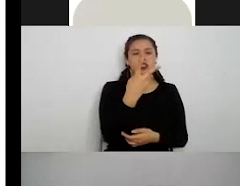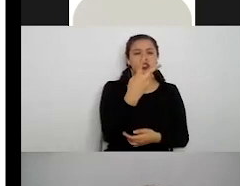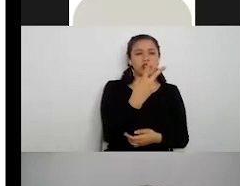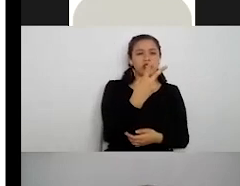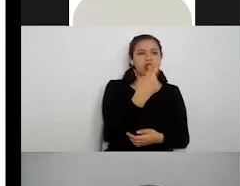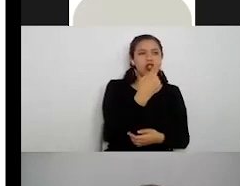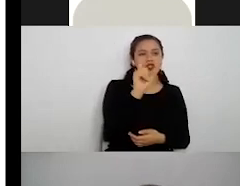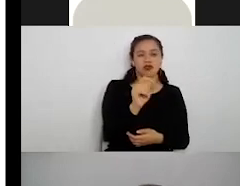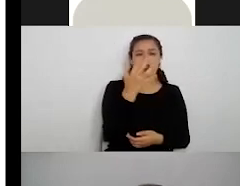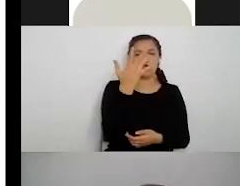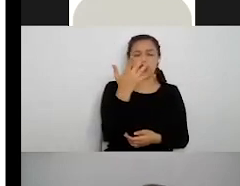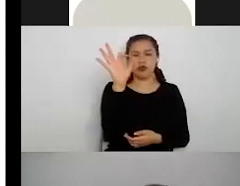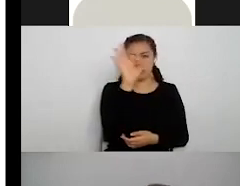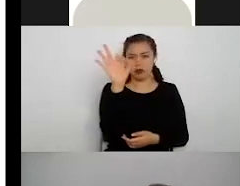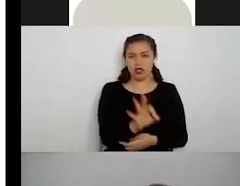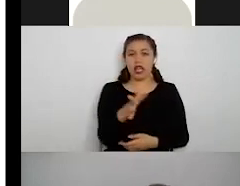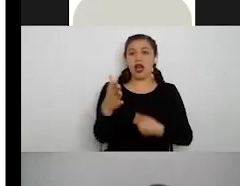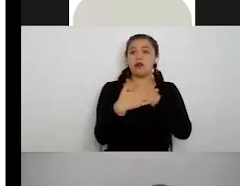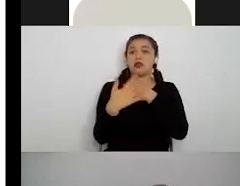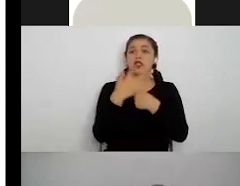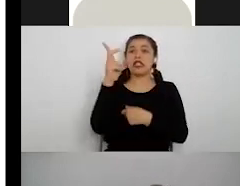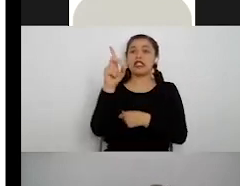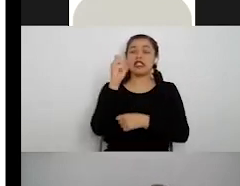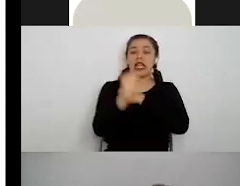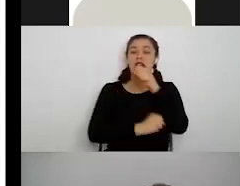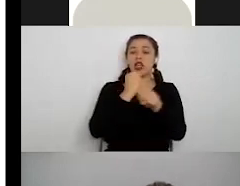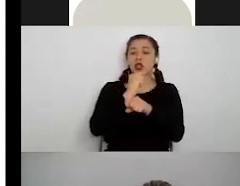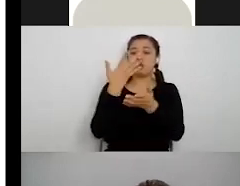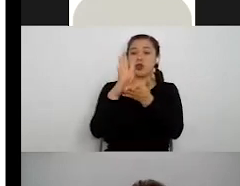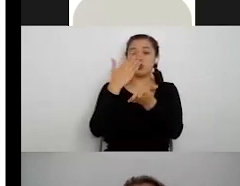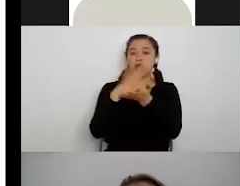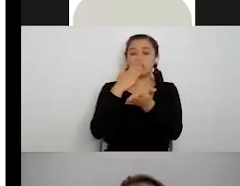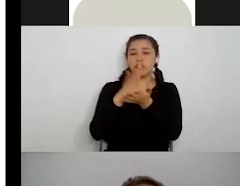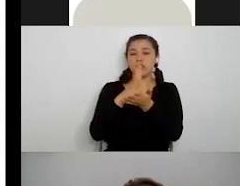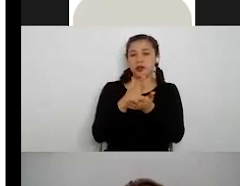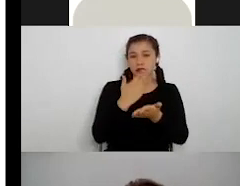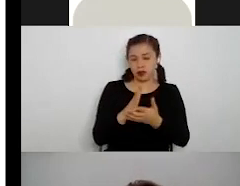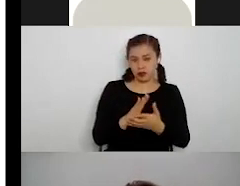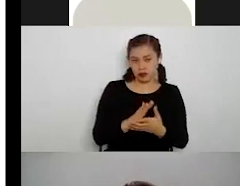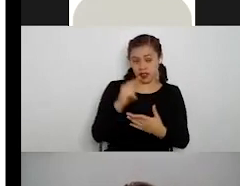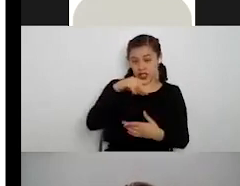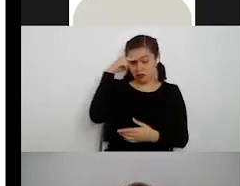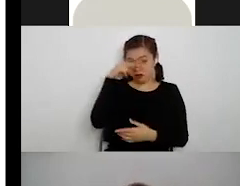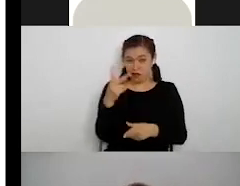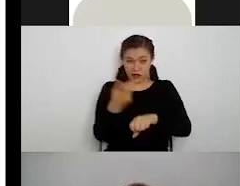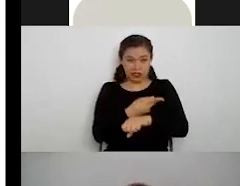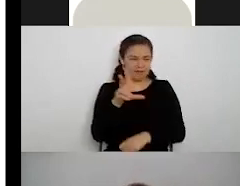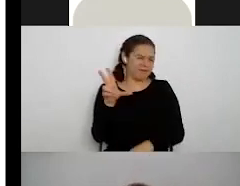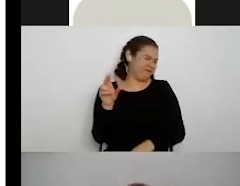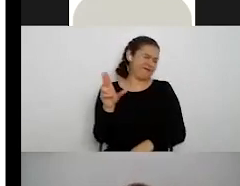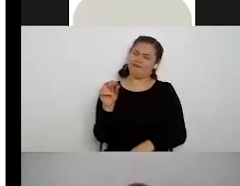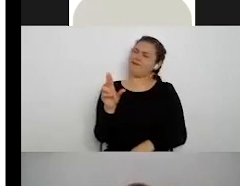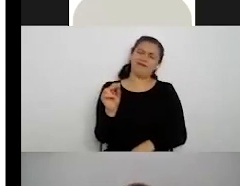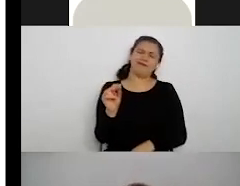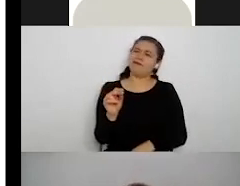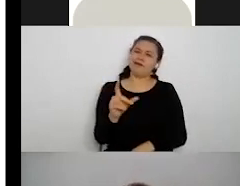2,50% a 30 años. O sea, eso para que nos demos una idea, eso no lo conocemos aquí, ¿eh? Pero cada que me